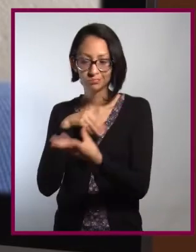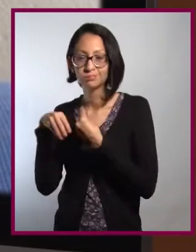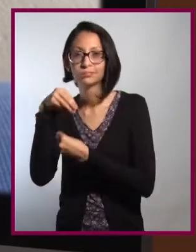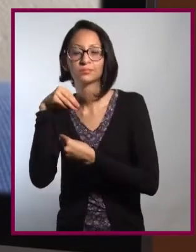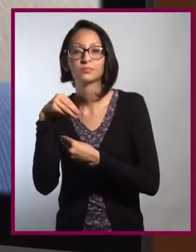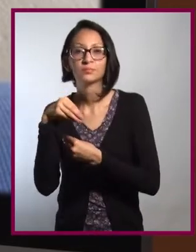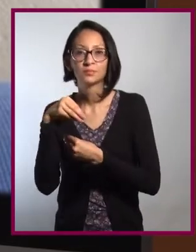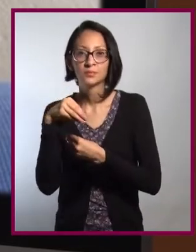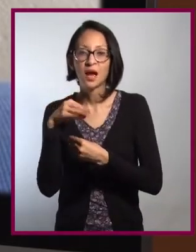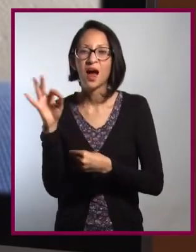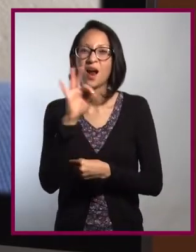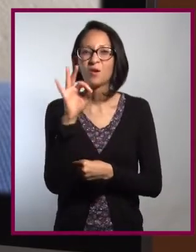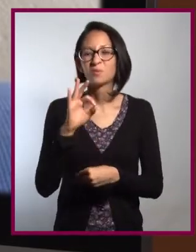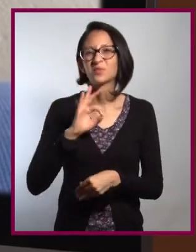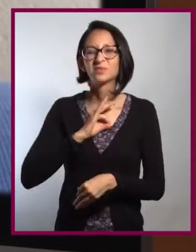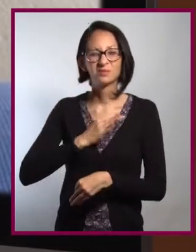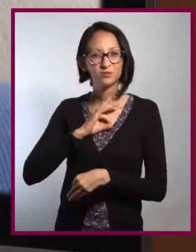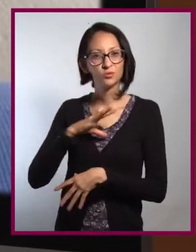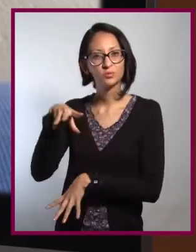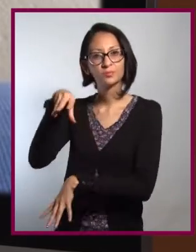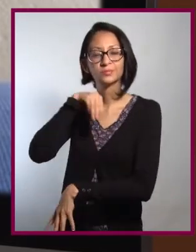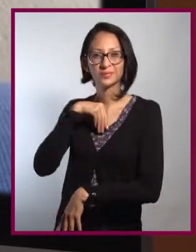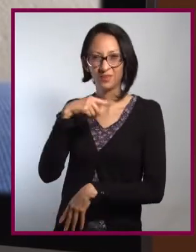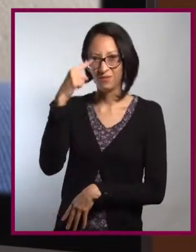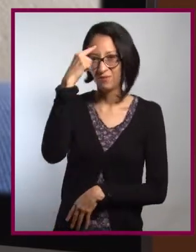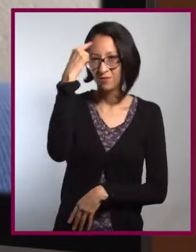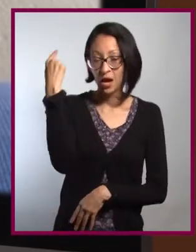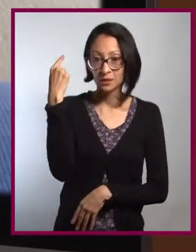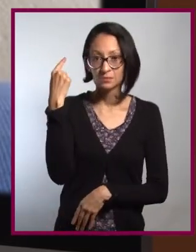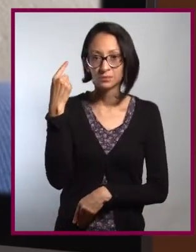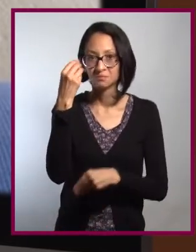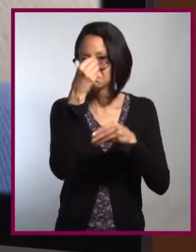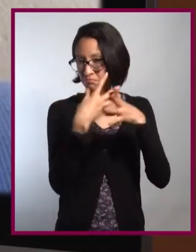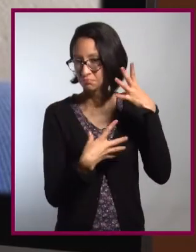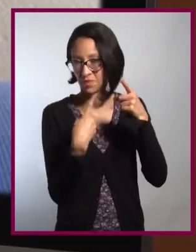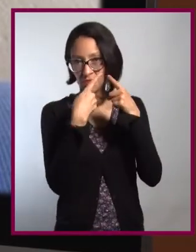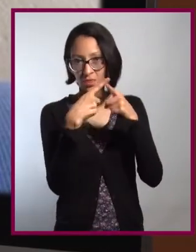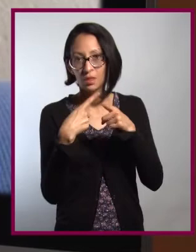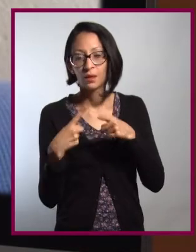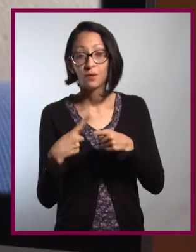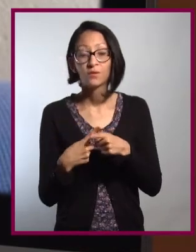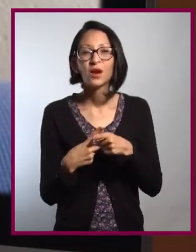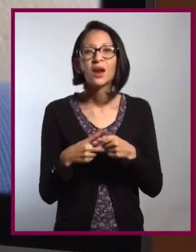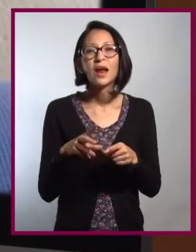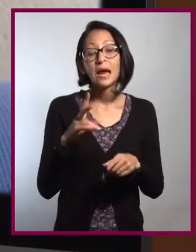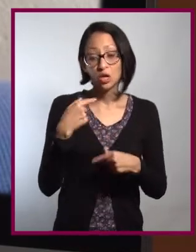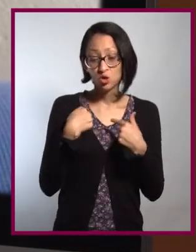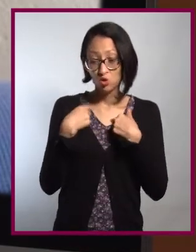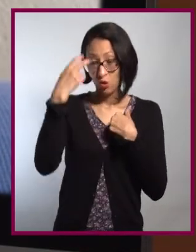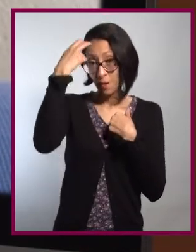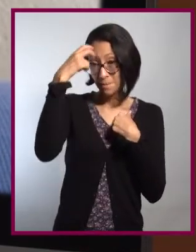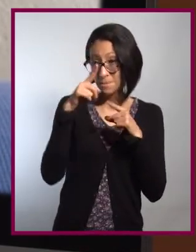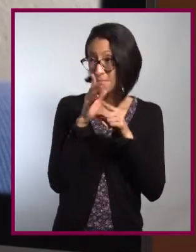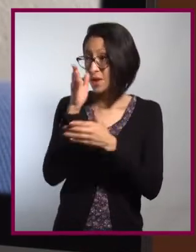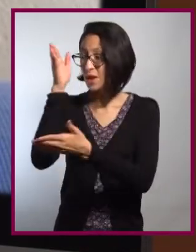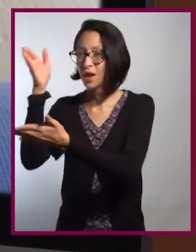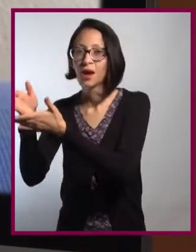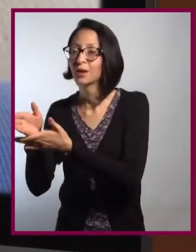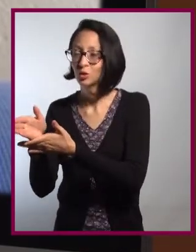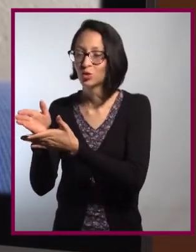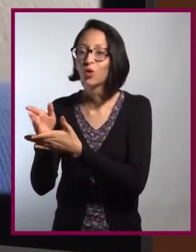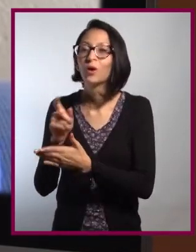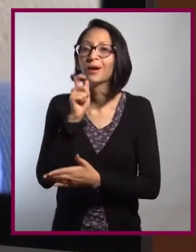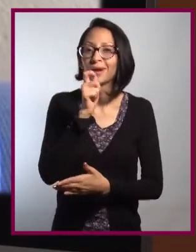tipos de bacterias, virus, parásitos, etcétera. Entonces, no es el riesgo del viaje en sí, sino, como les